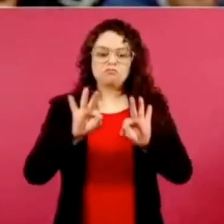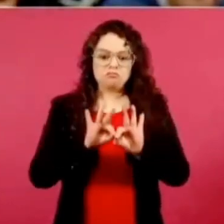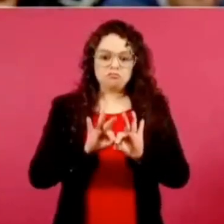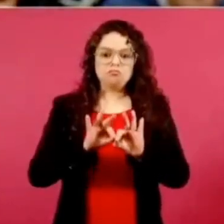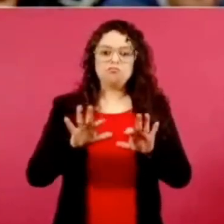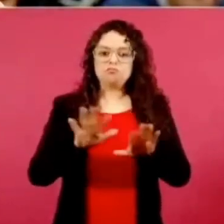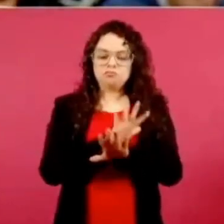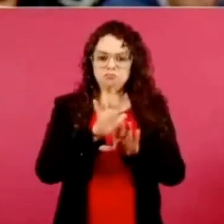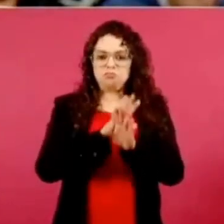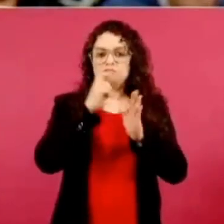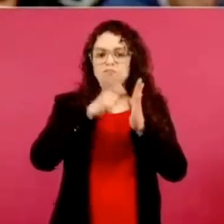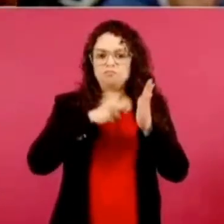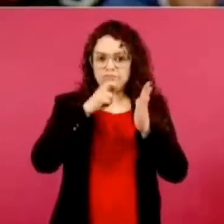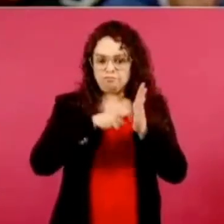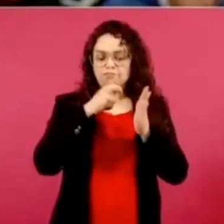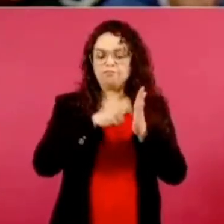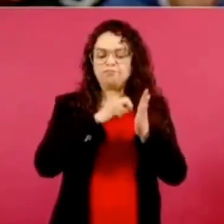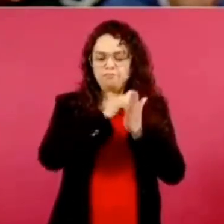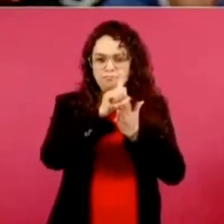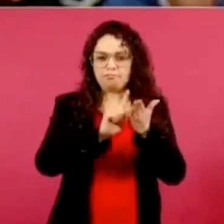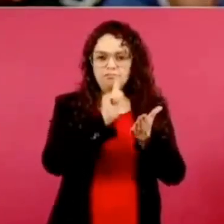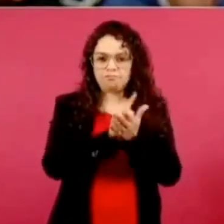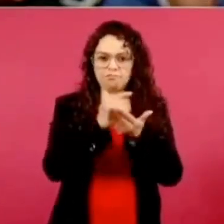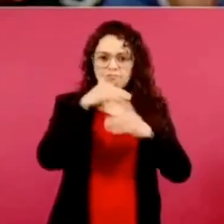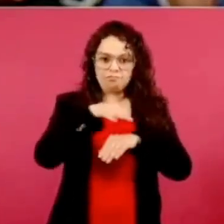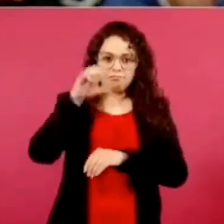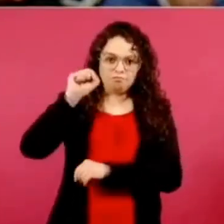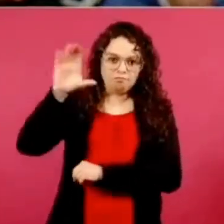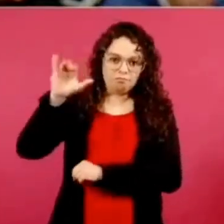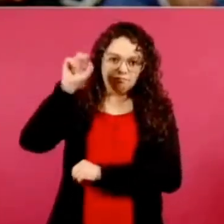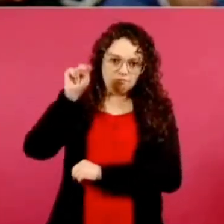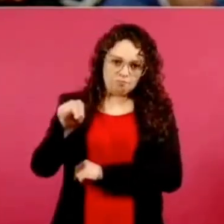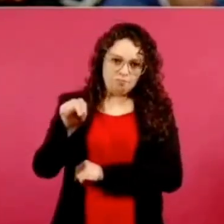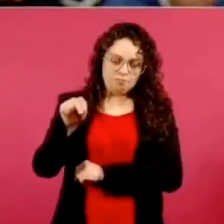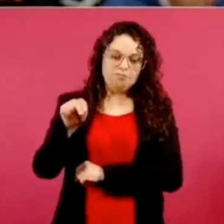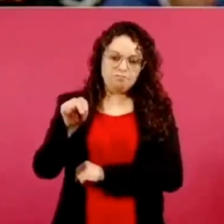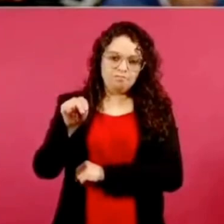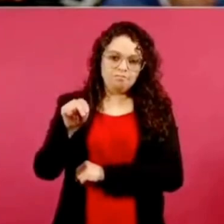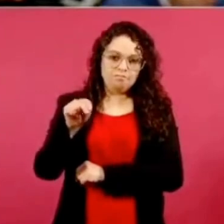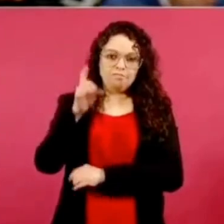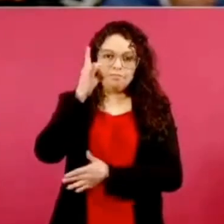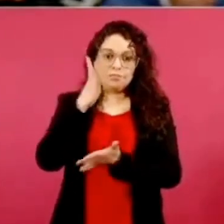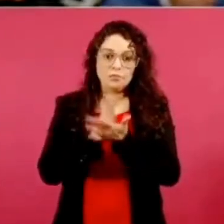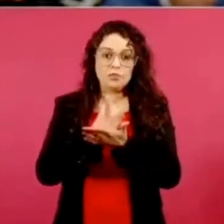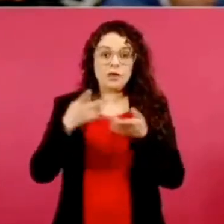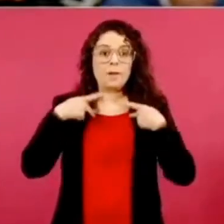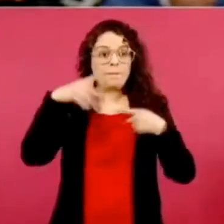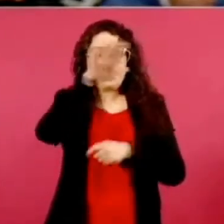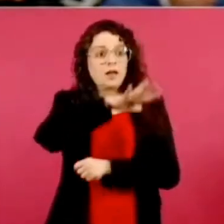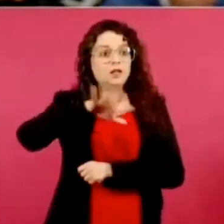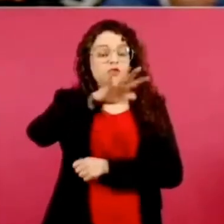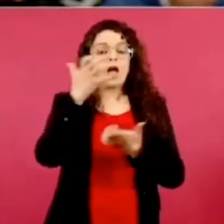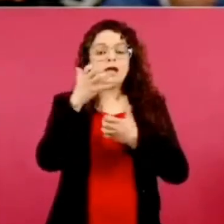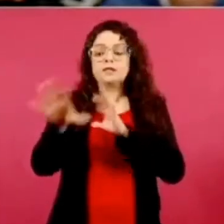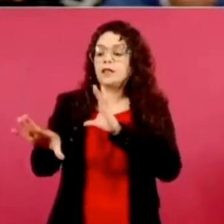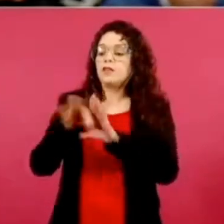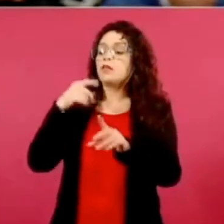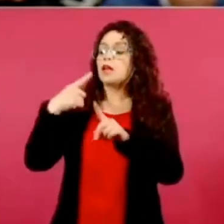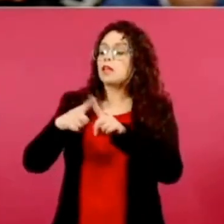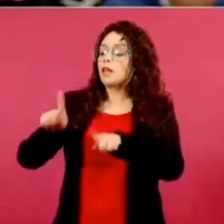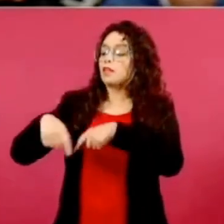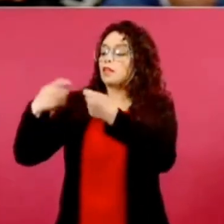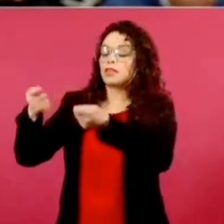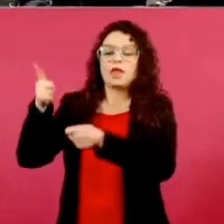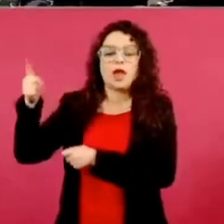votados. Tenemos que hacer un cambio en ese sentido y espero que esta información también sirva para ese